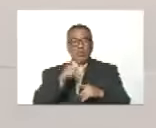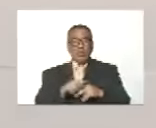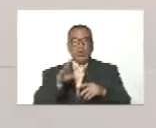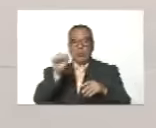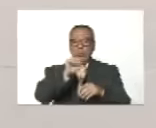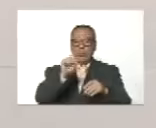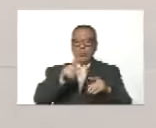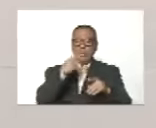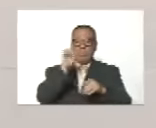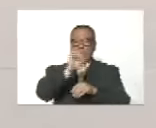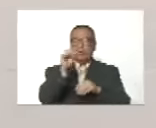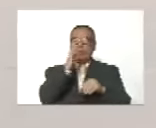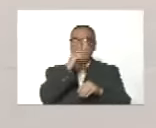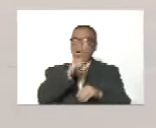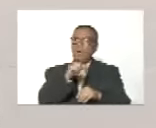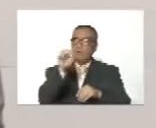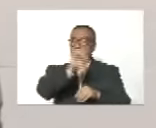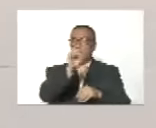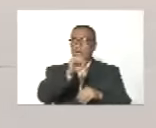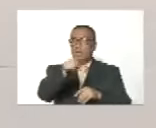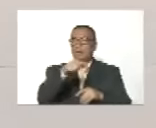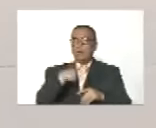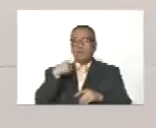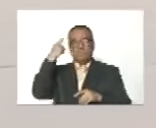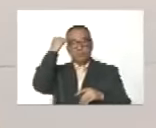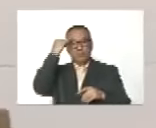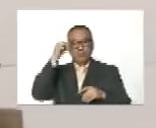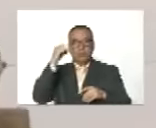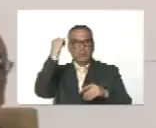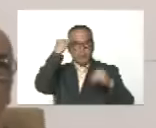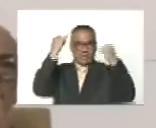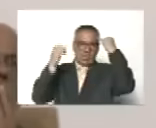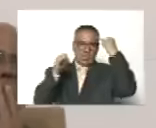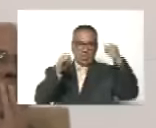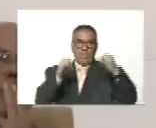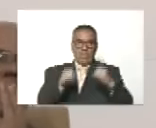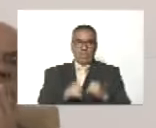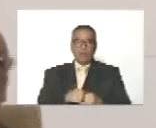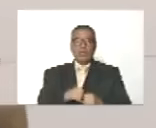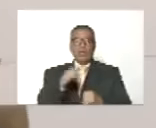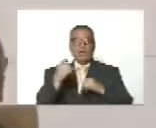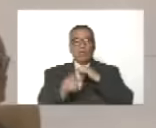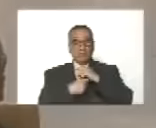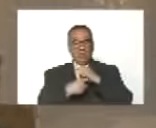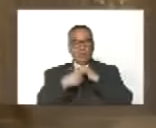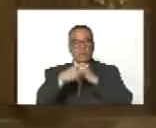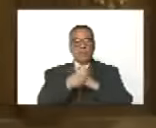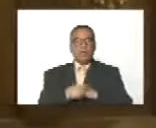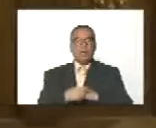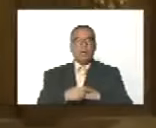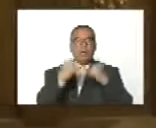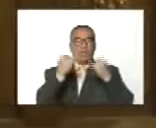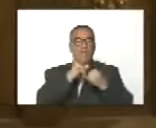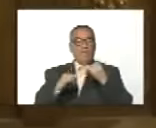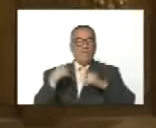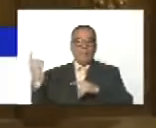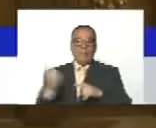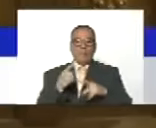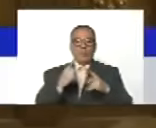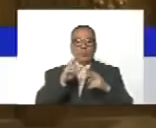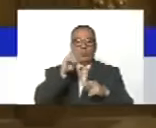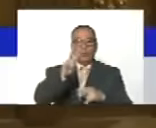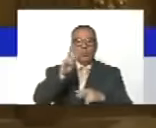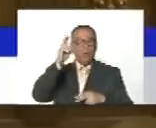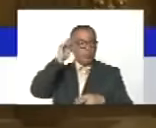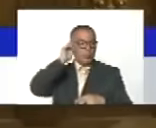te montas y no hay conductor. Entonces, ya para concluir este punto de información, yo les traigo